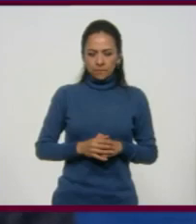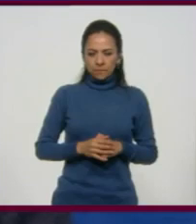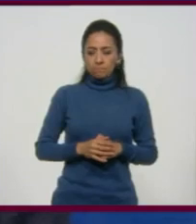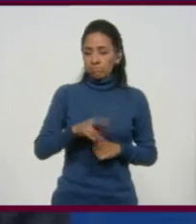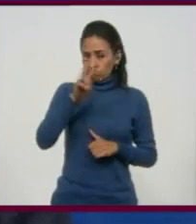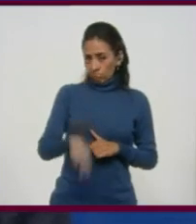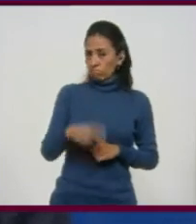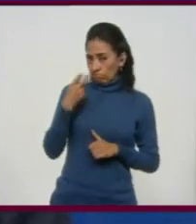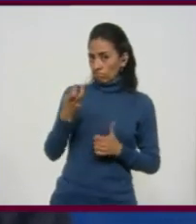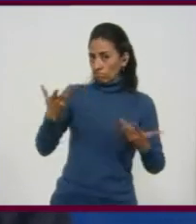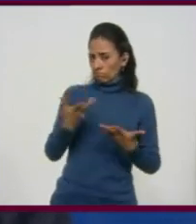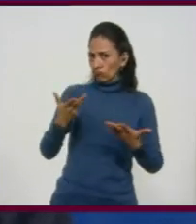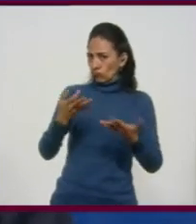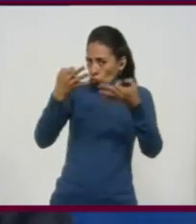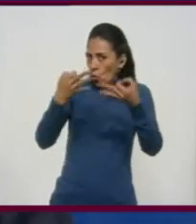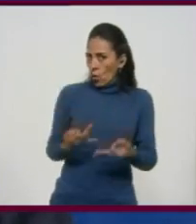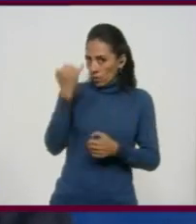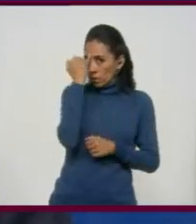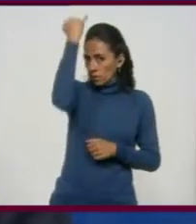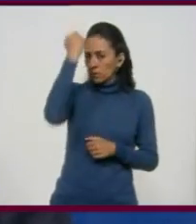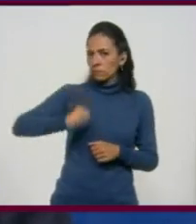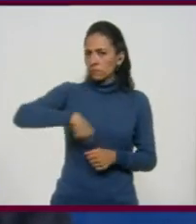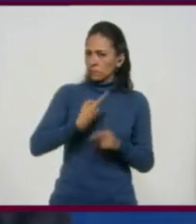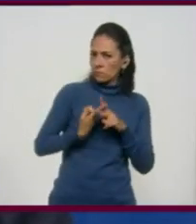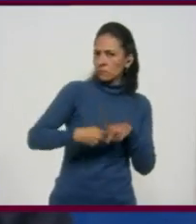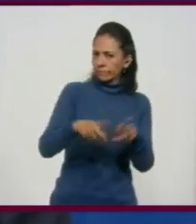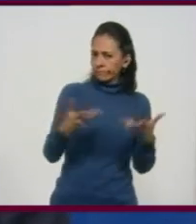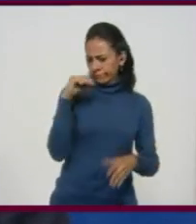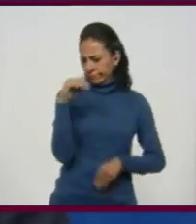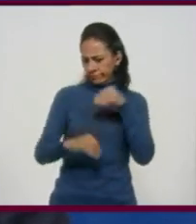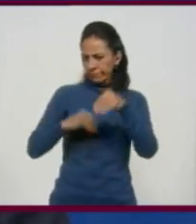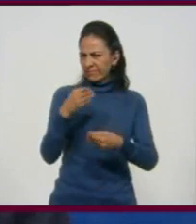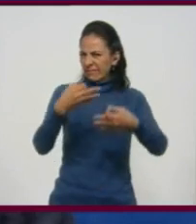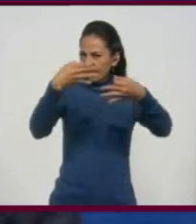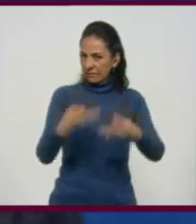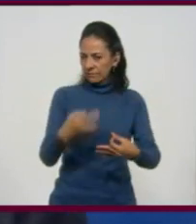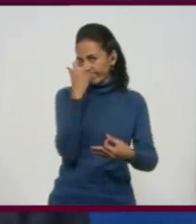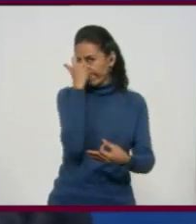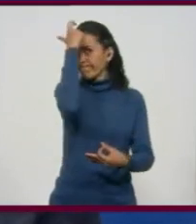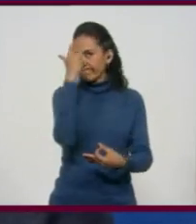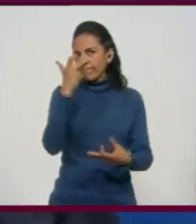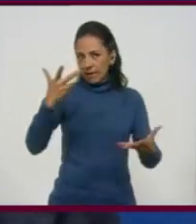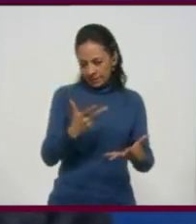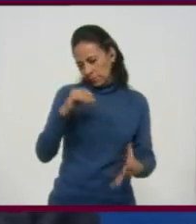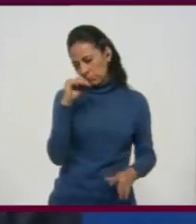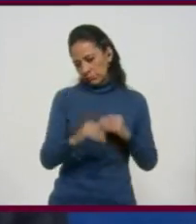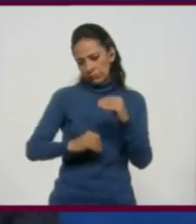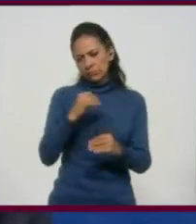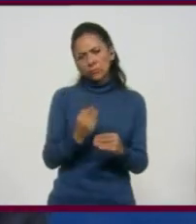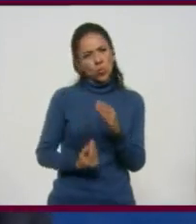Es un trabajo original que comenzamos a producir en un espectáculo original de composición basado en